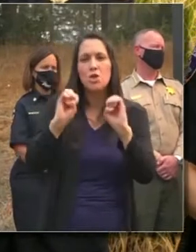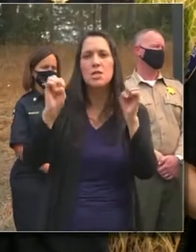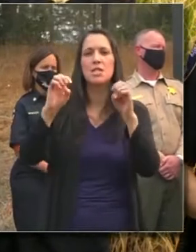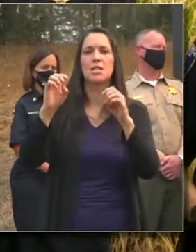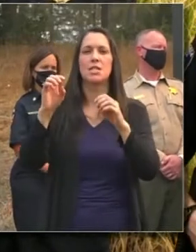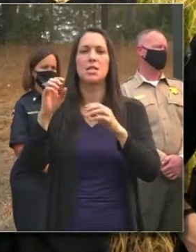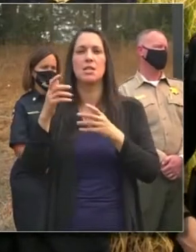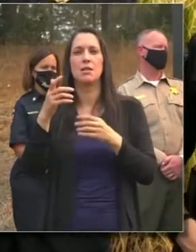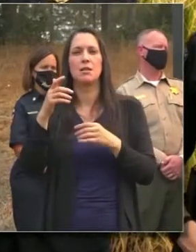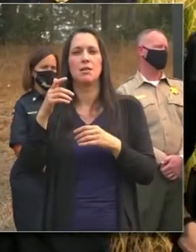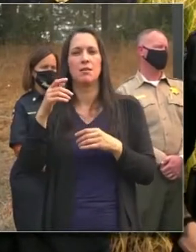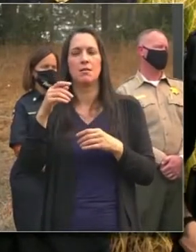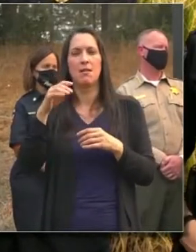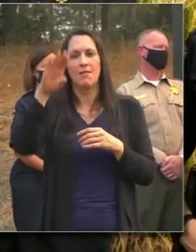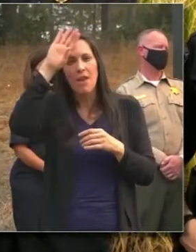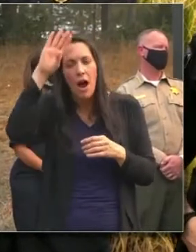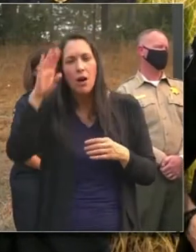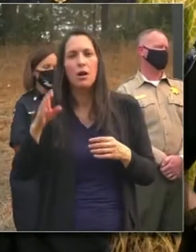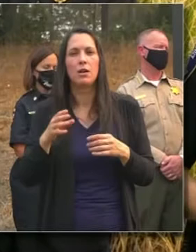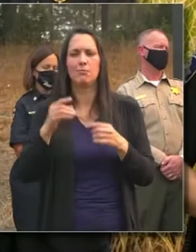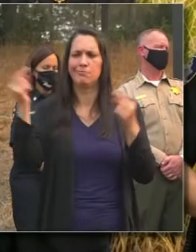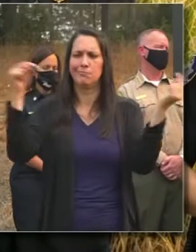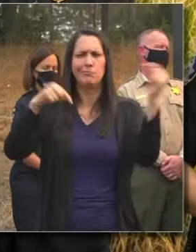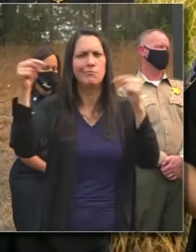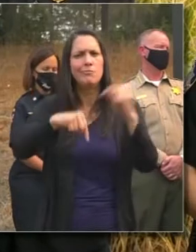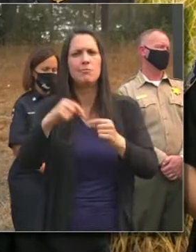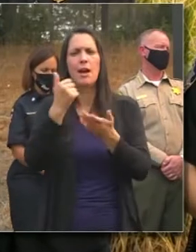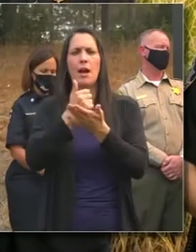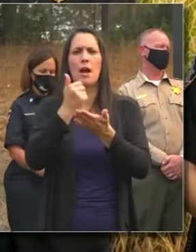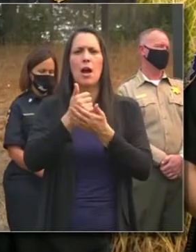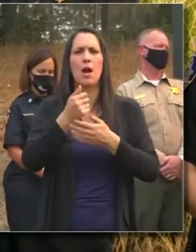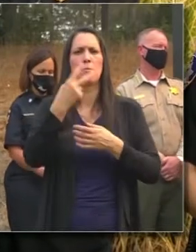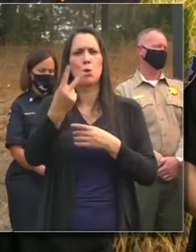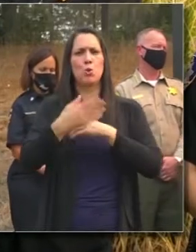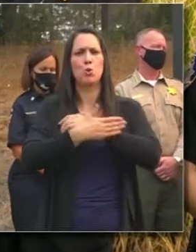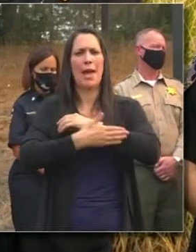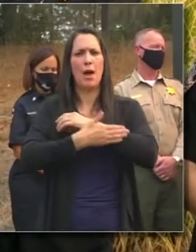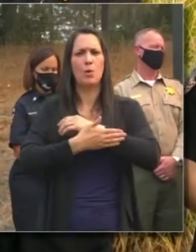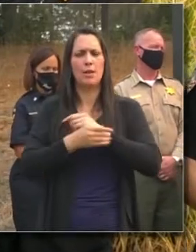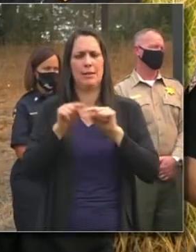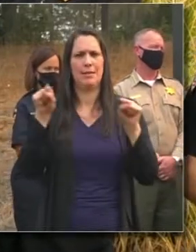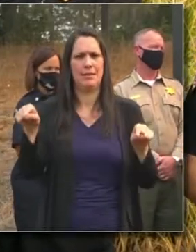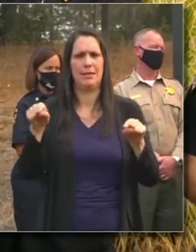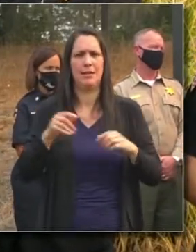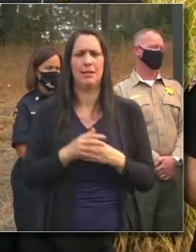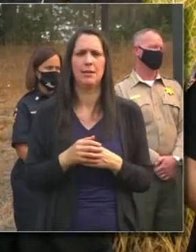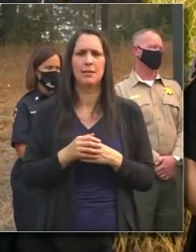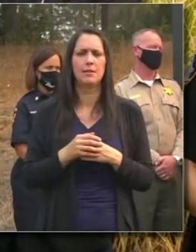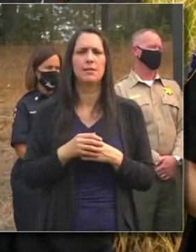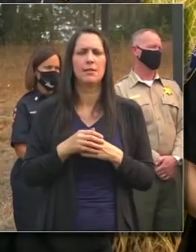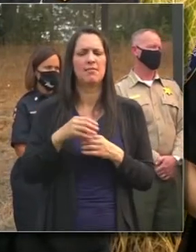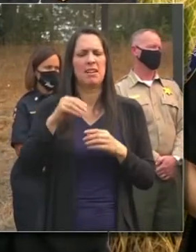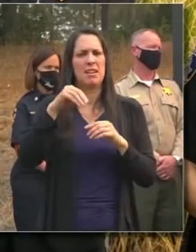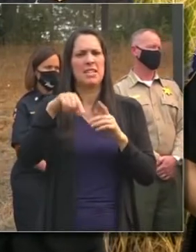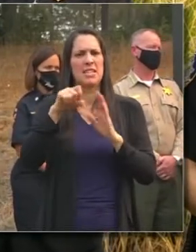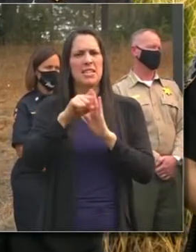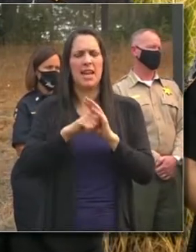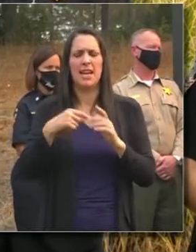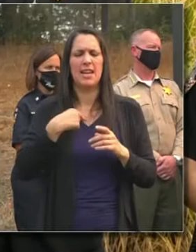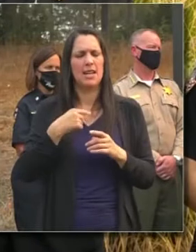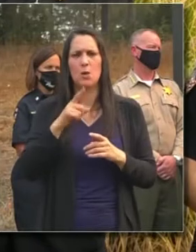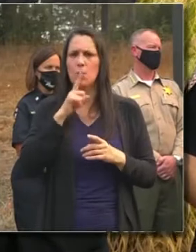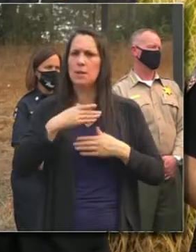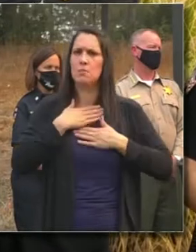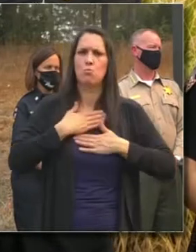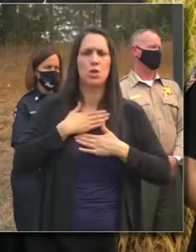personal médico de emergencia bomberos de cal fire y estos dos condados ha sido algo diferente de cualquier otra cosa que